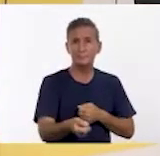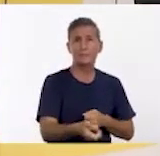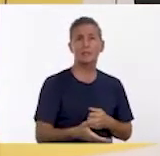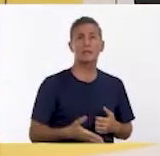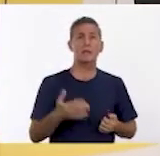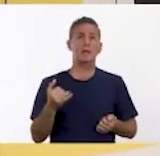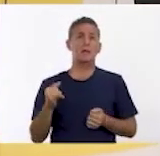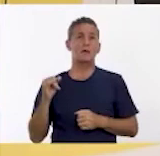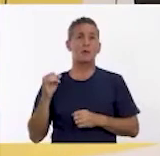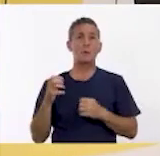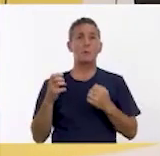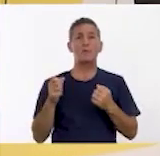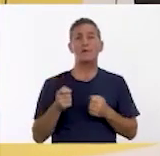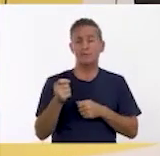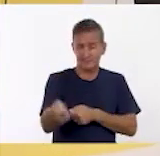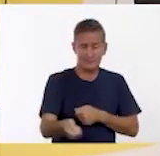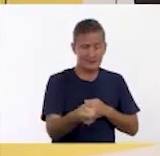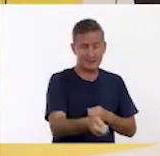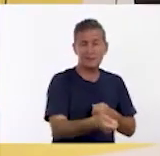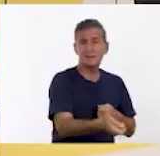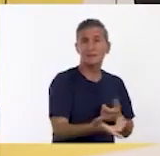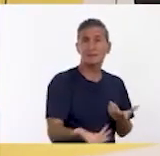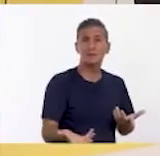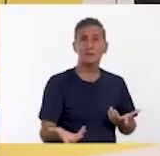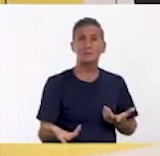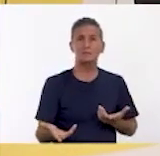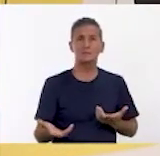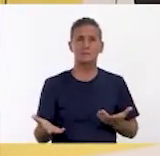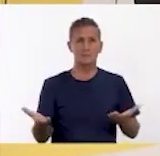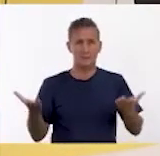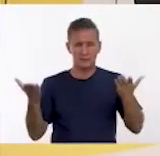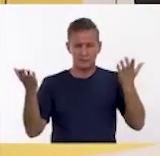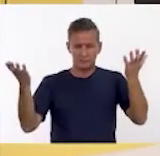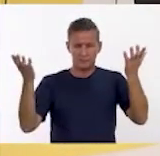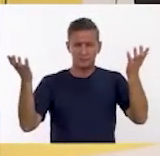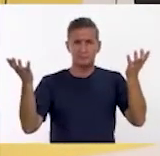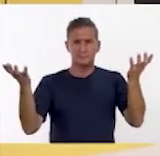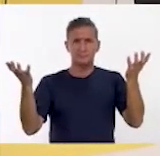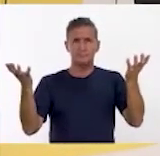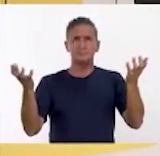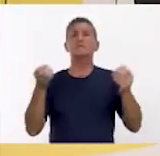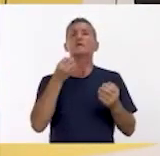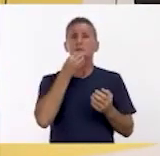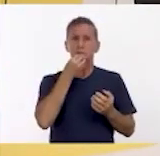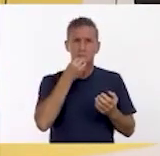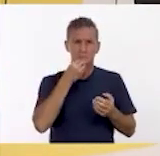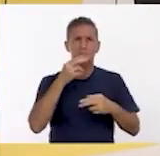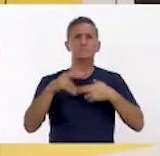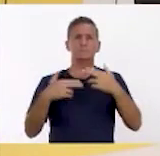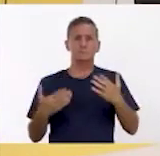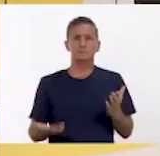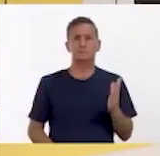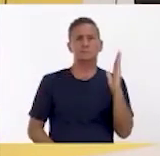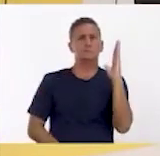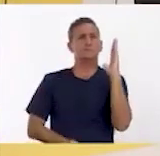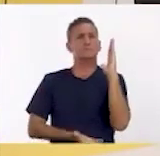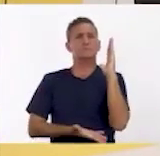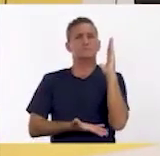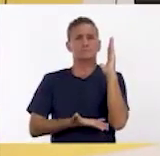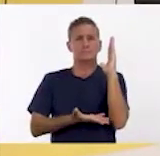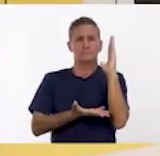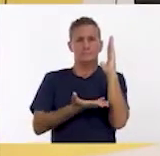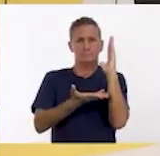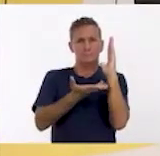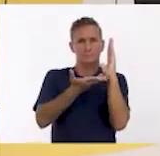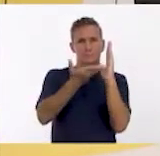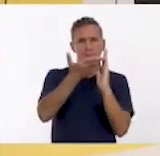industria, una agricultura en este sentido sostenible, o sea, que nuestro futuro crezca, que nuestra tierra no se eche